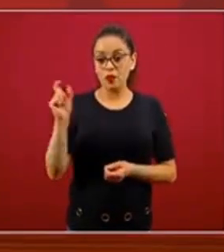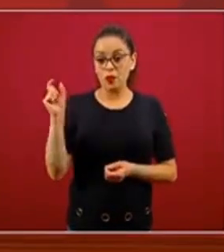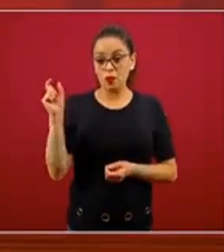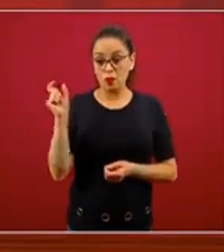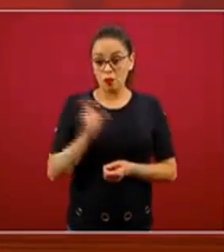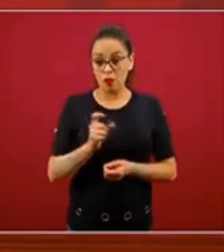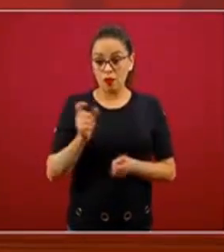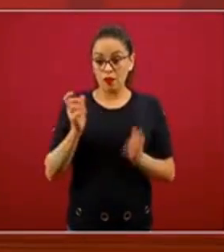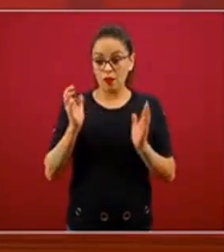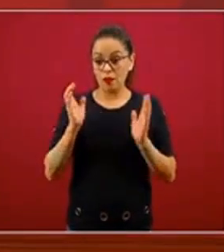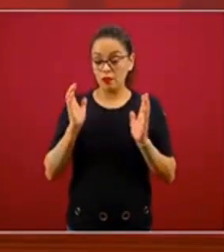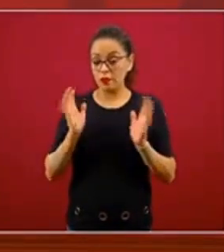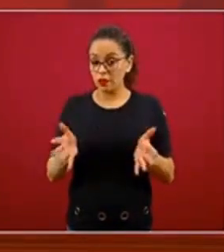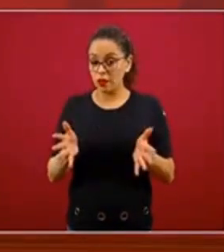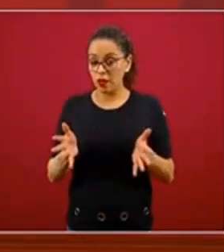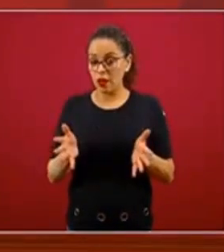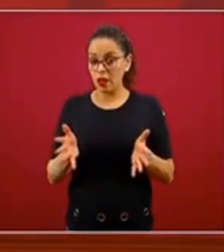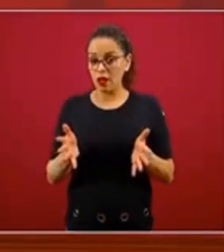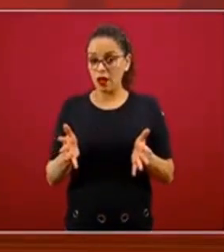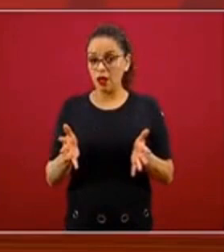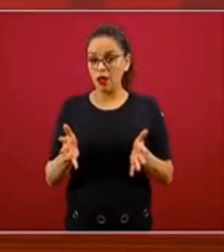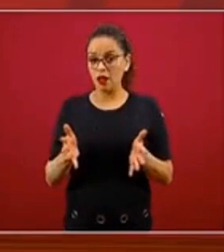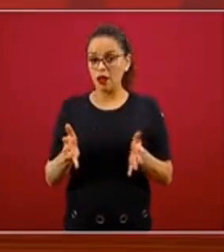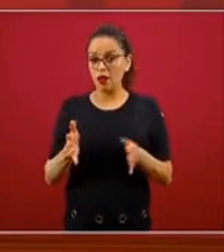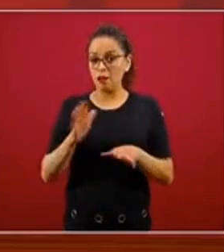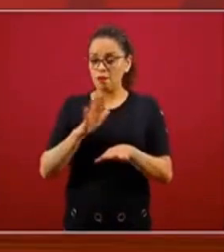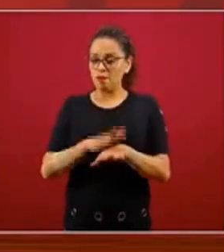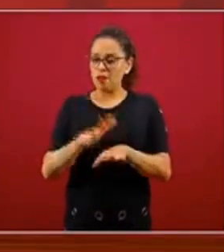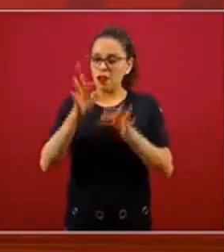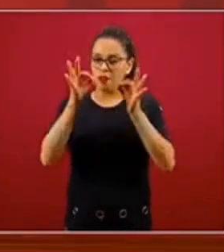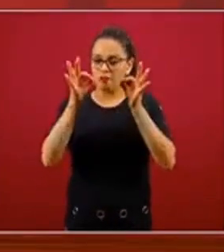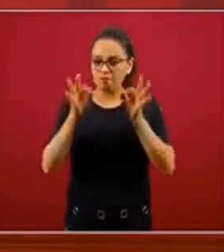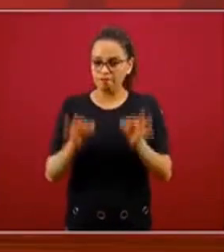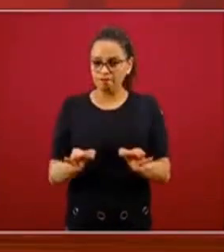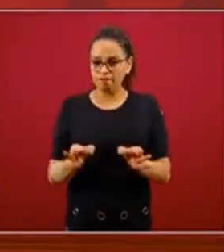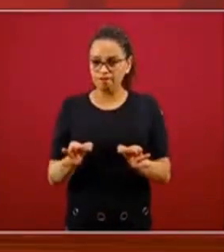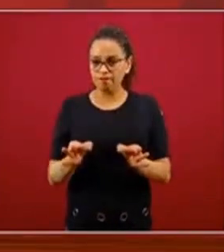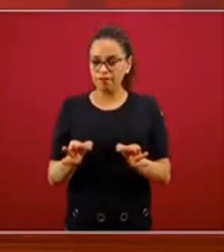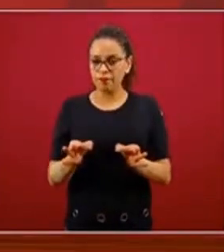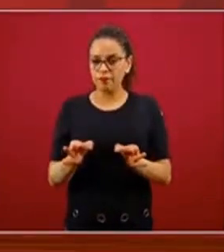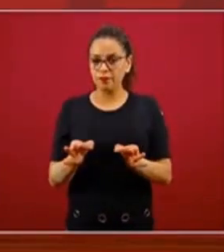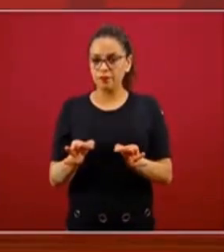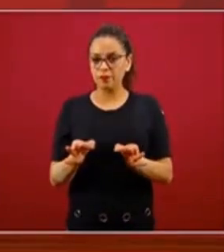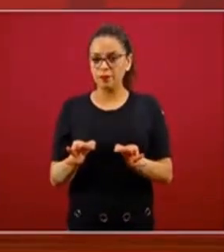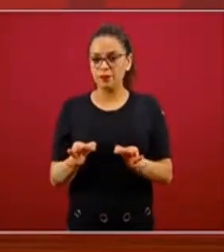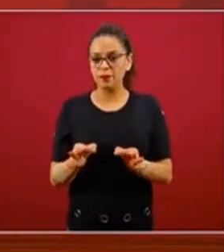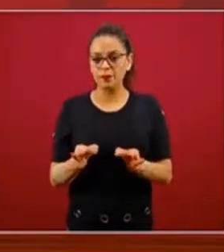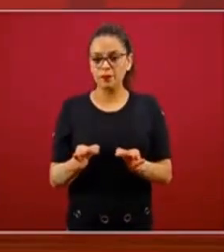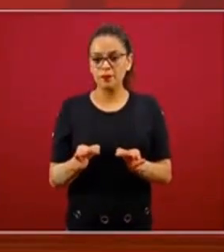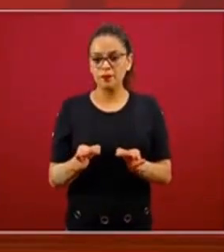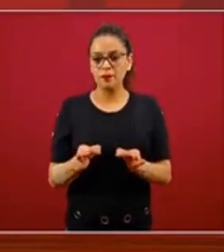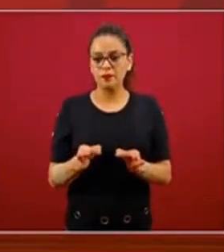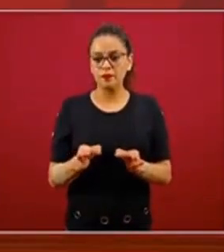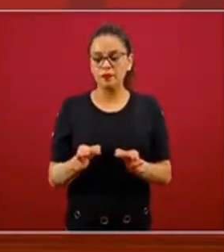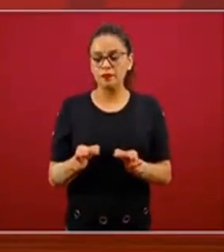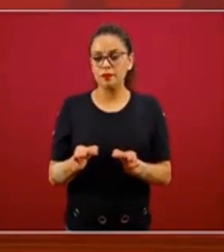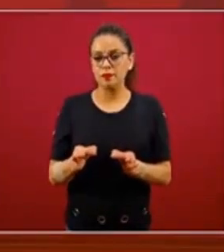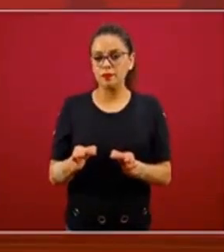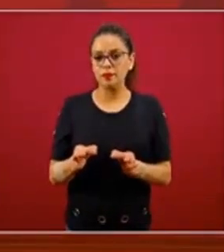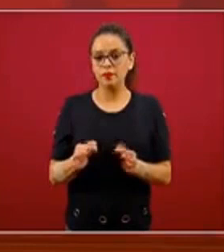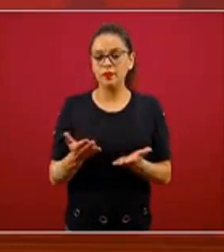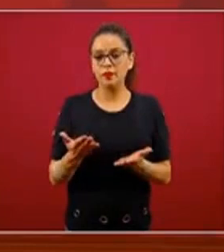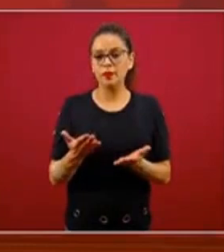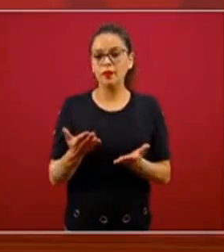logre hacer más afinado, más preciso, el cubrir la falta de